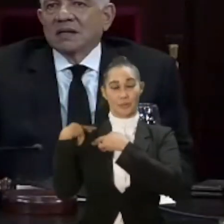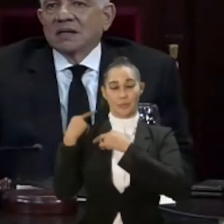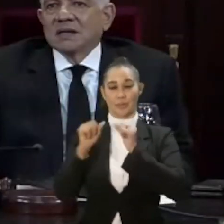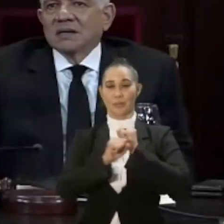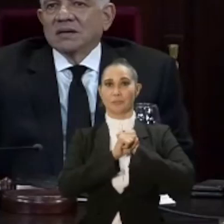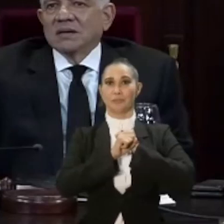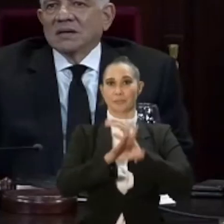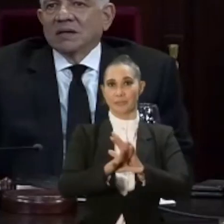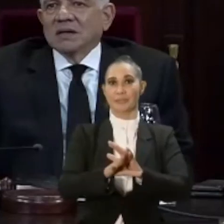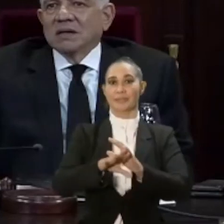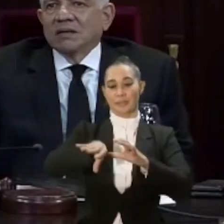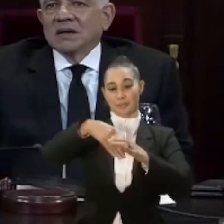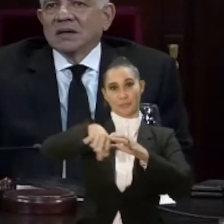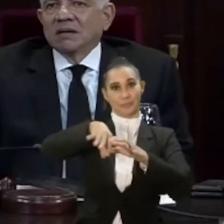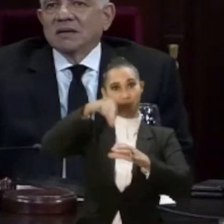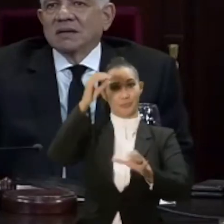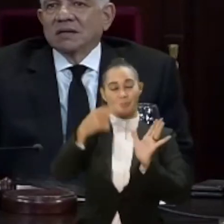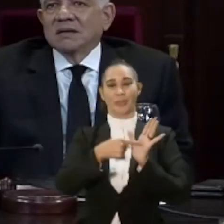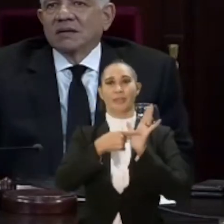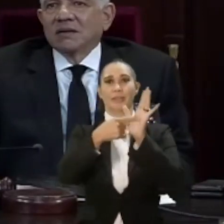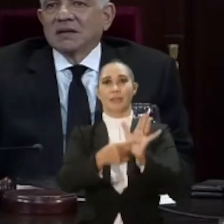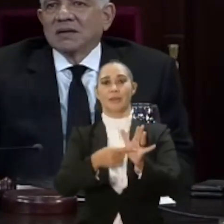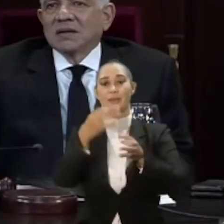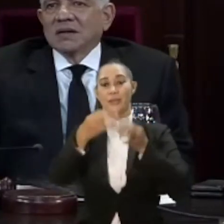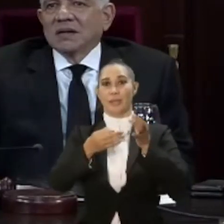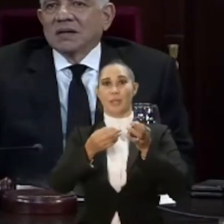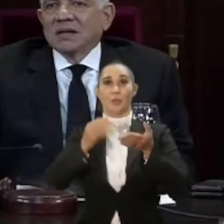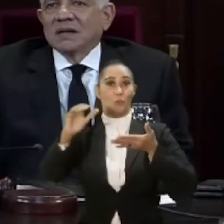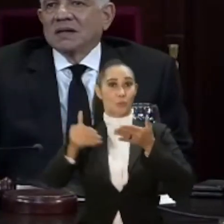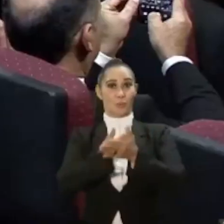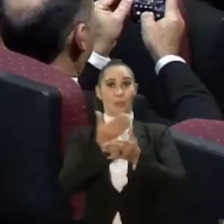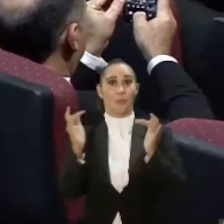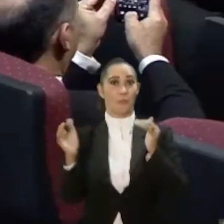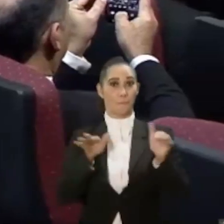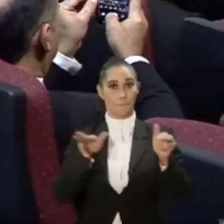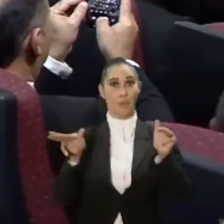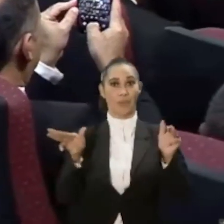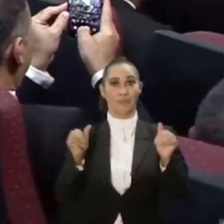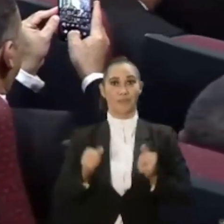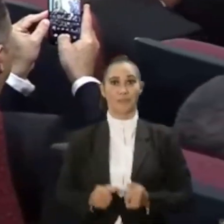la licitación a través de un esquema financiero innovador.